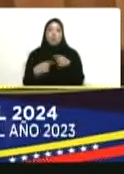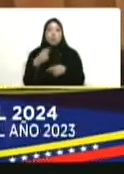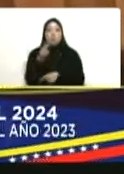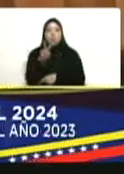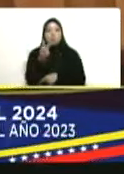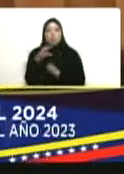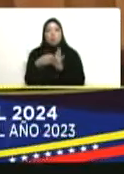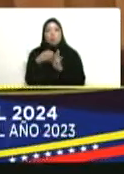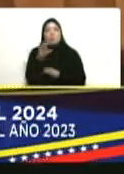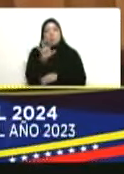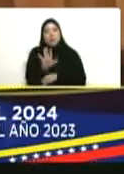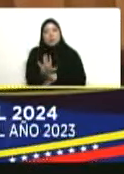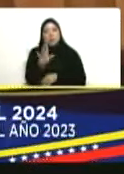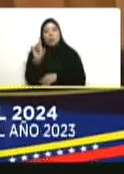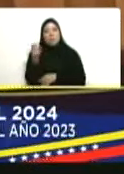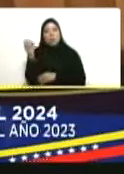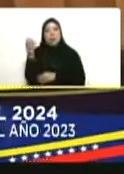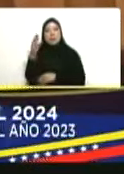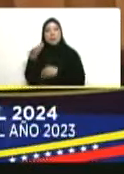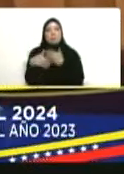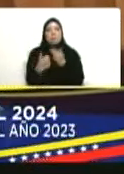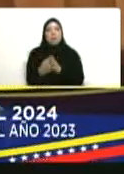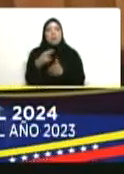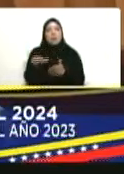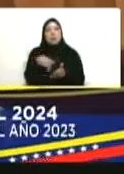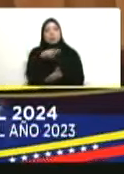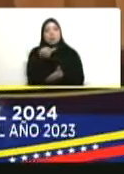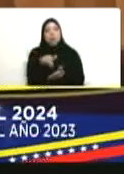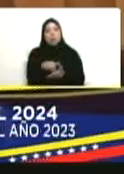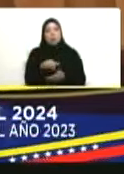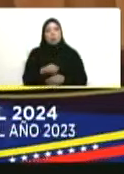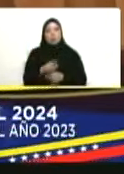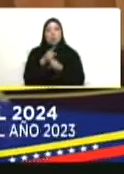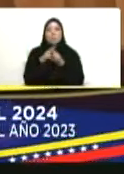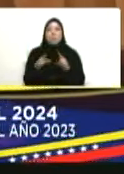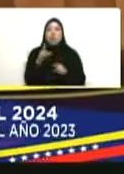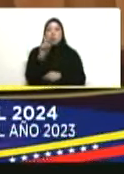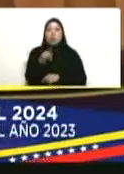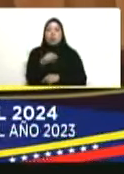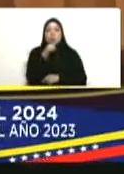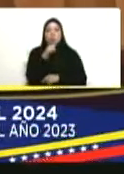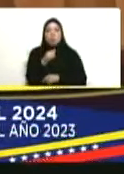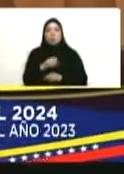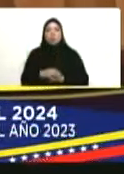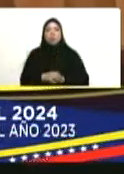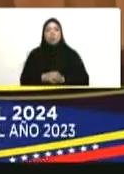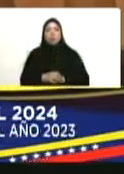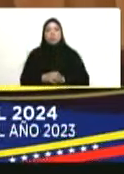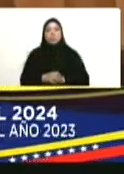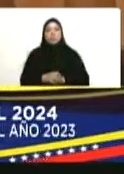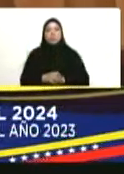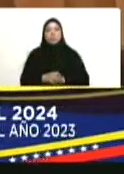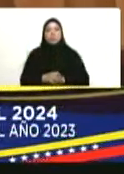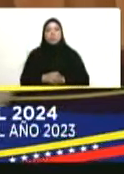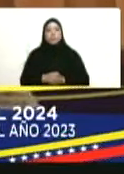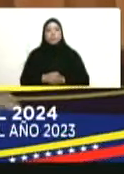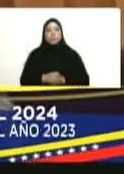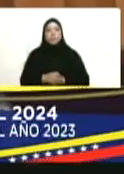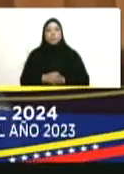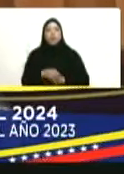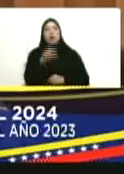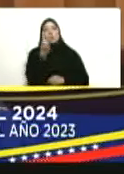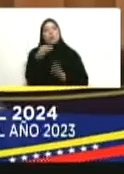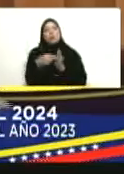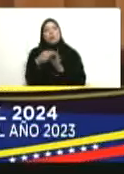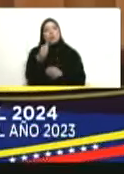de la primera Asamblea Nacional unicameral. Pero más acá, no olvidemos,